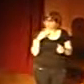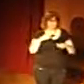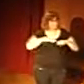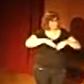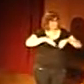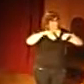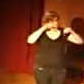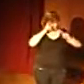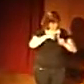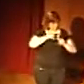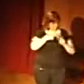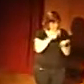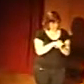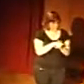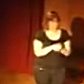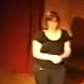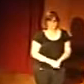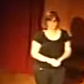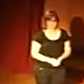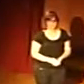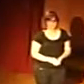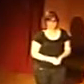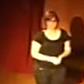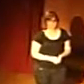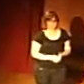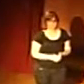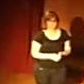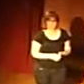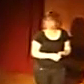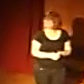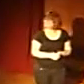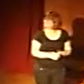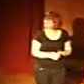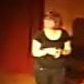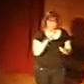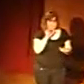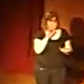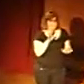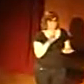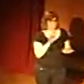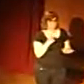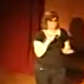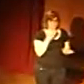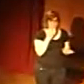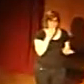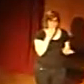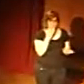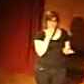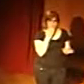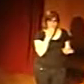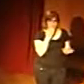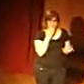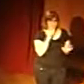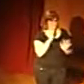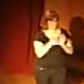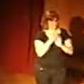eh de Toledo como es casi como una una falla en efervescencia parece casi como que está está Ardiendo